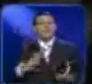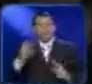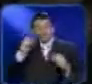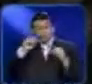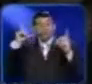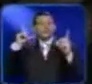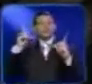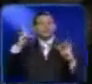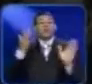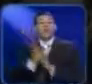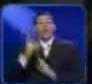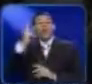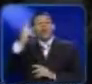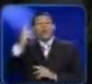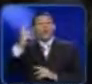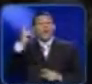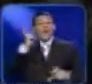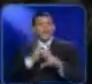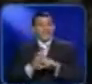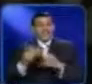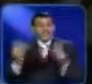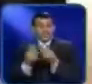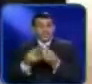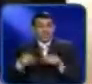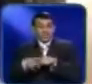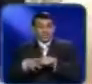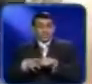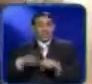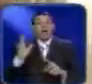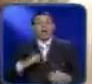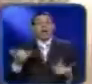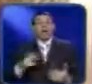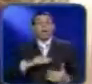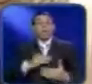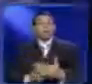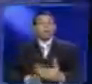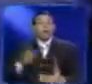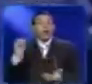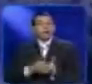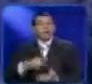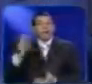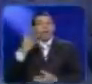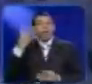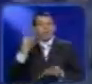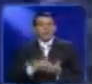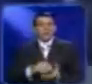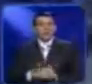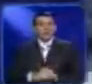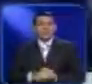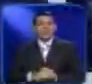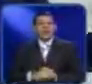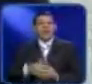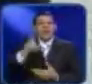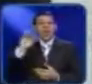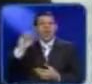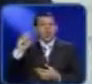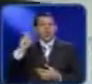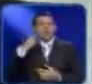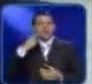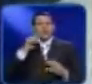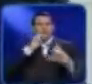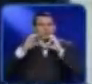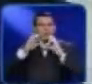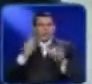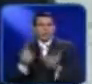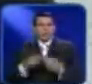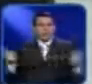enteró de que una de sus ex compañeras lo convertirá en padre por cuarta vez. Así lo informó el agente de Law a través de un